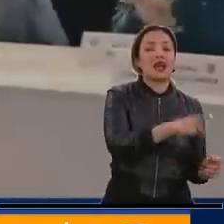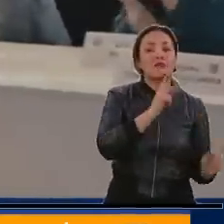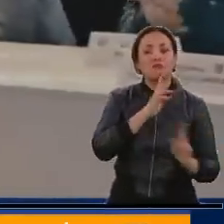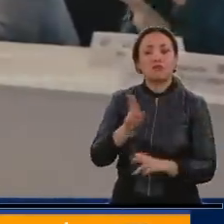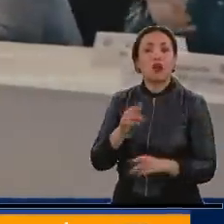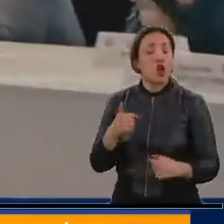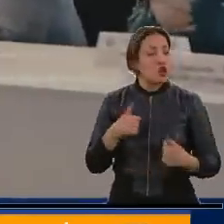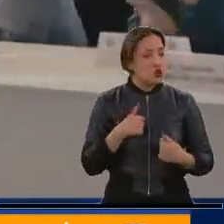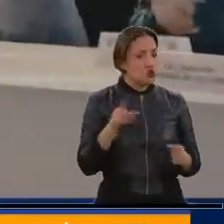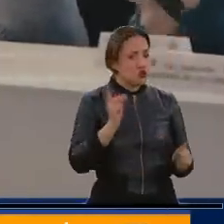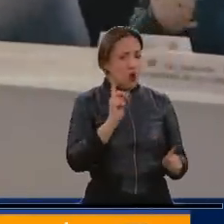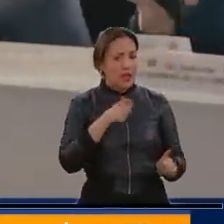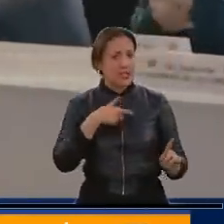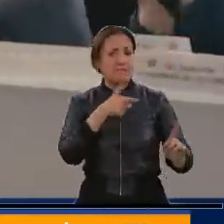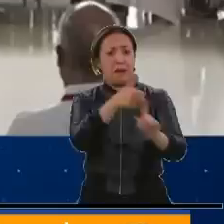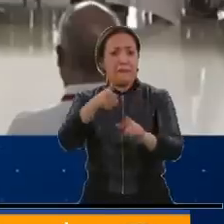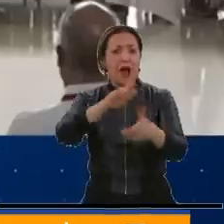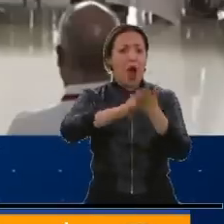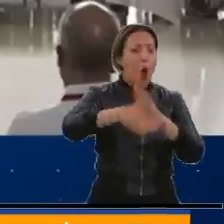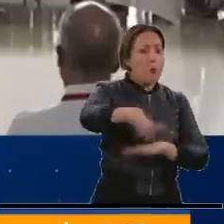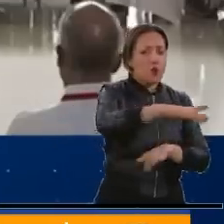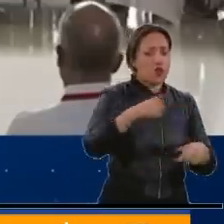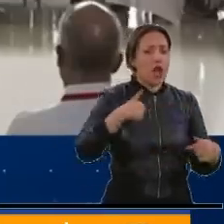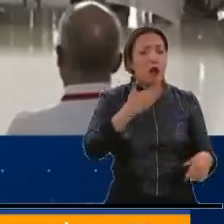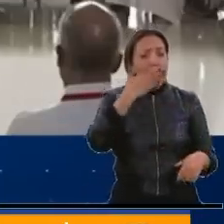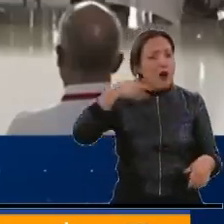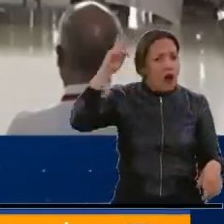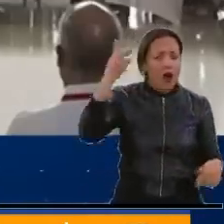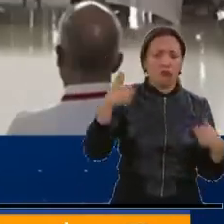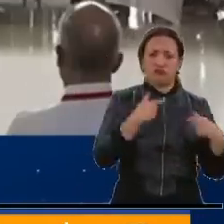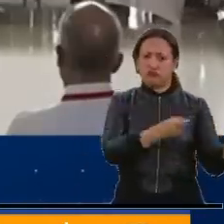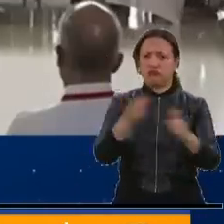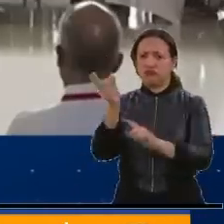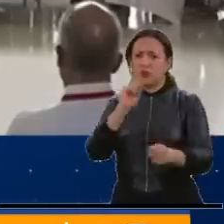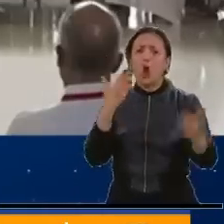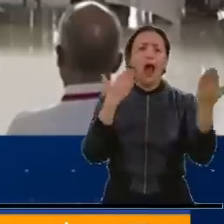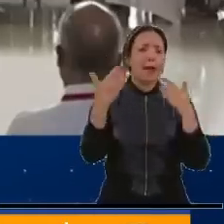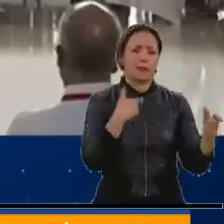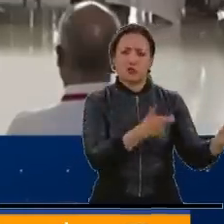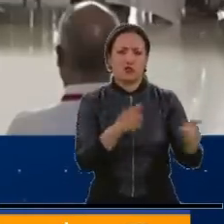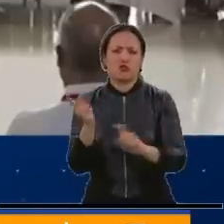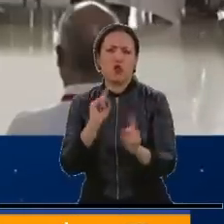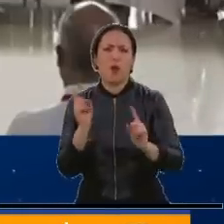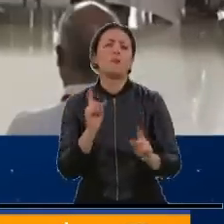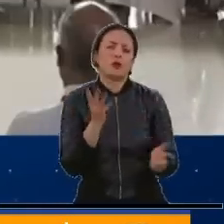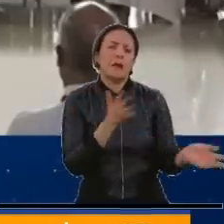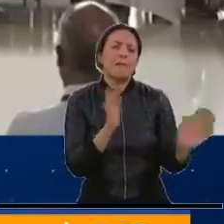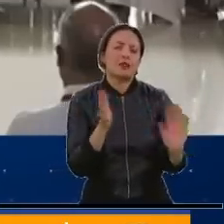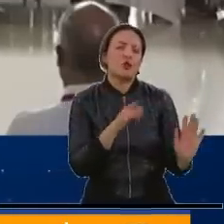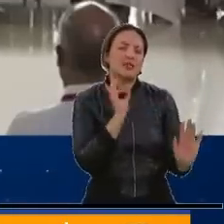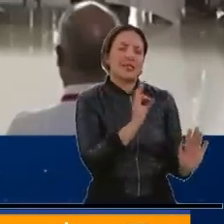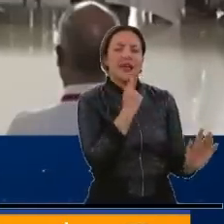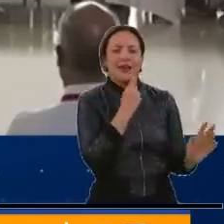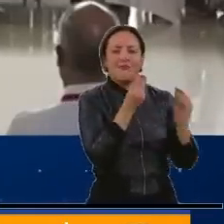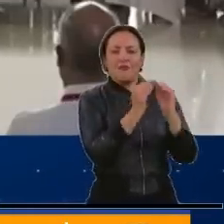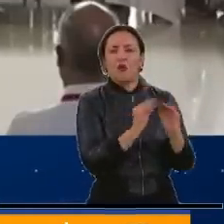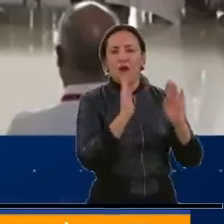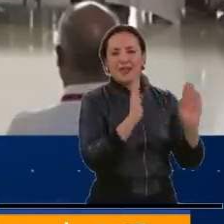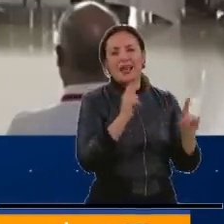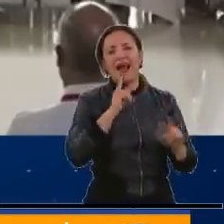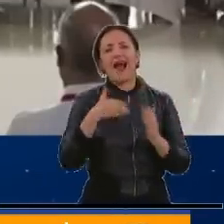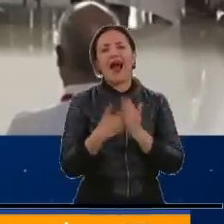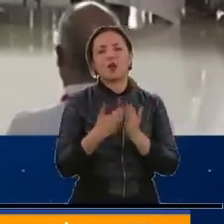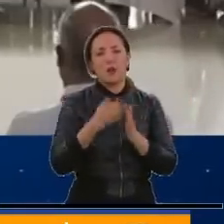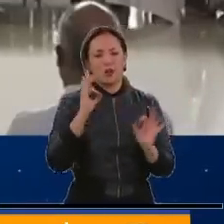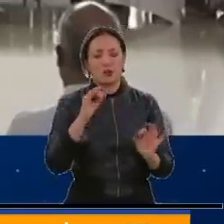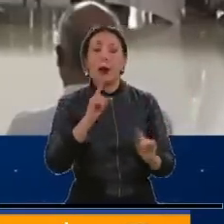las comunidades, es que nosotros no agredimos a los indígenas, es que nosotros no agredimos a los campesinos, porque más o menos ese es el llamamiento del gobierno. Pero